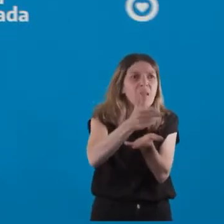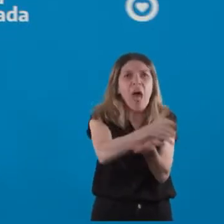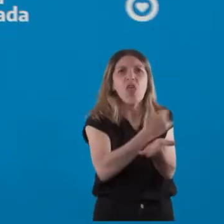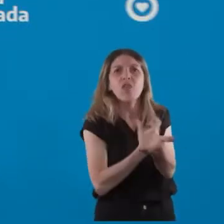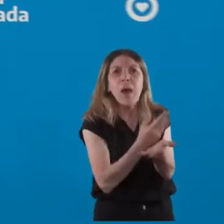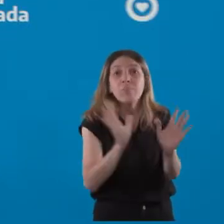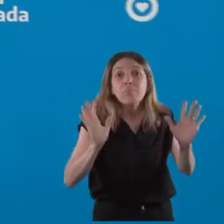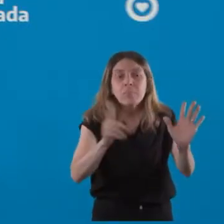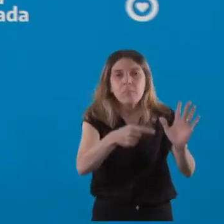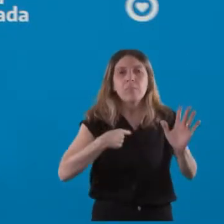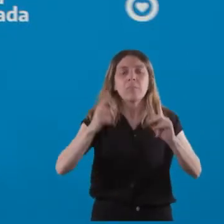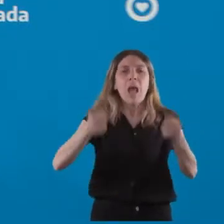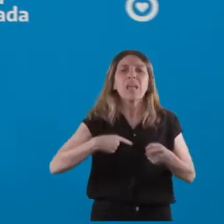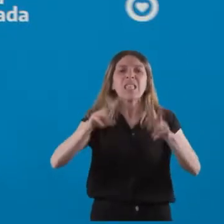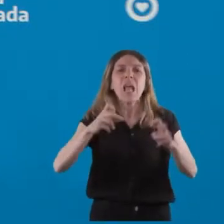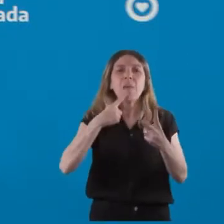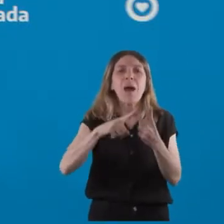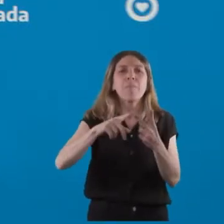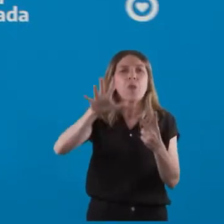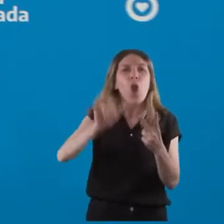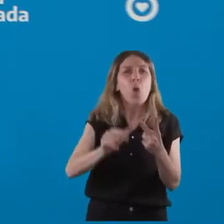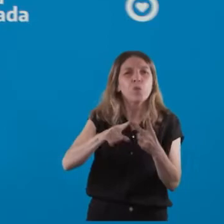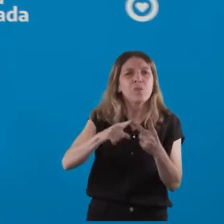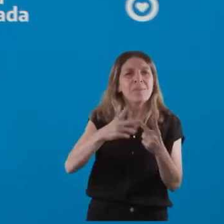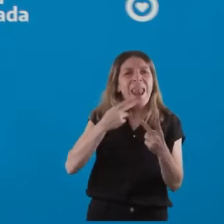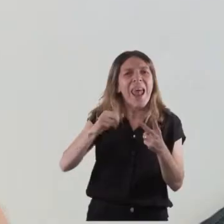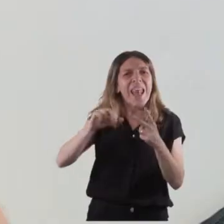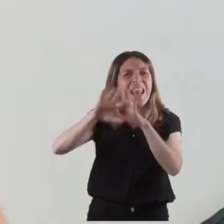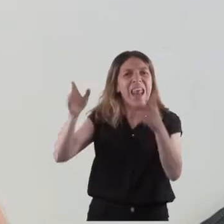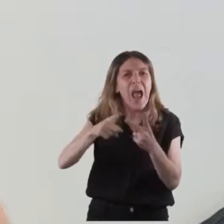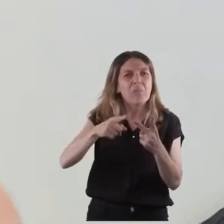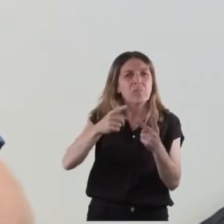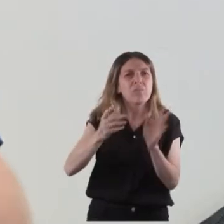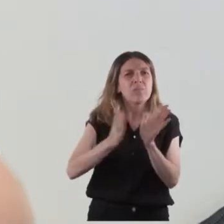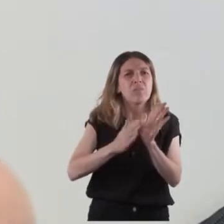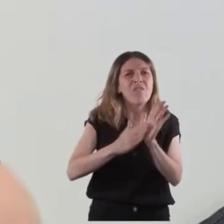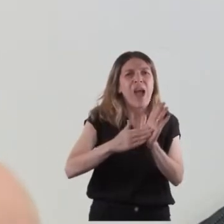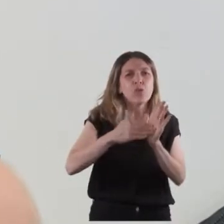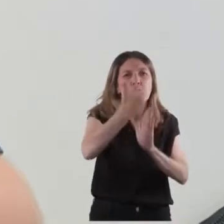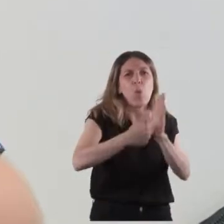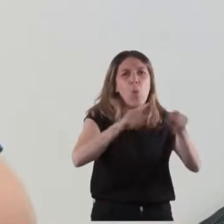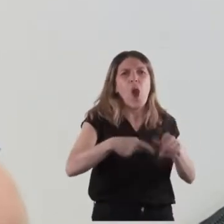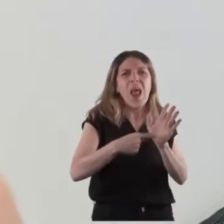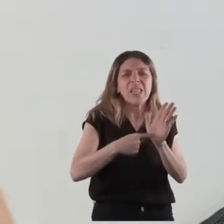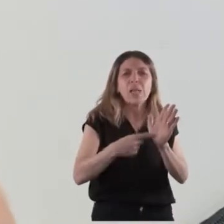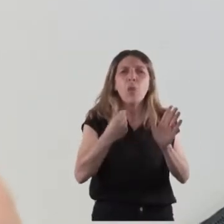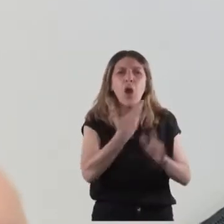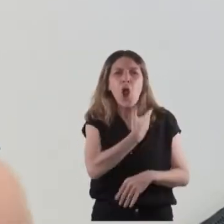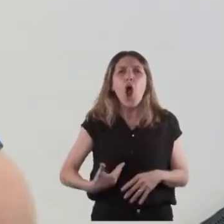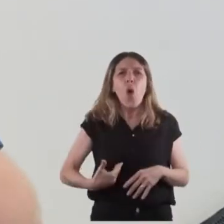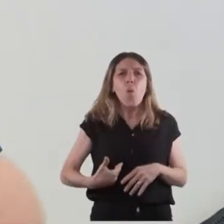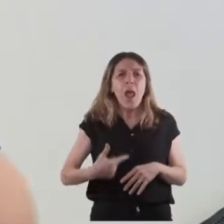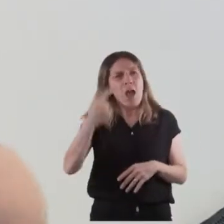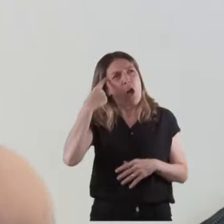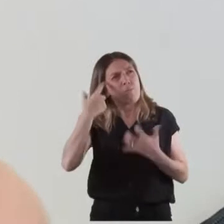sobre el tema tarifas a la energía en la segmentación que busca el gobierno porque el gobierno busca segmentar por barrios